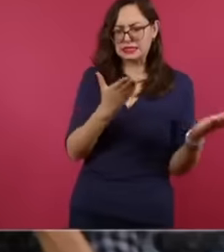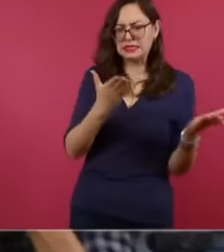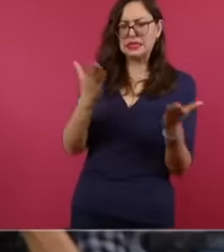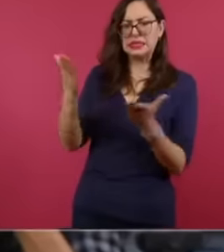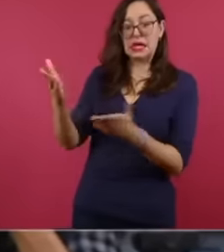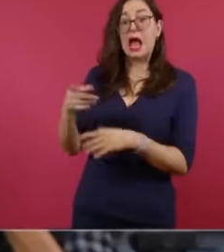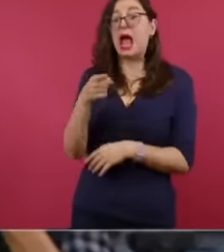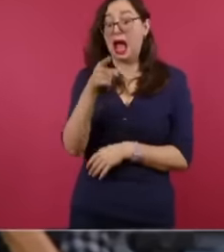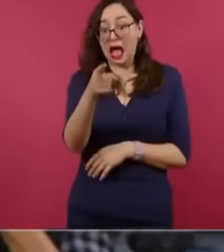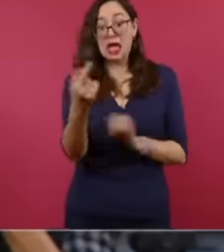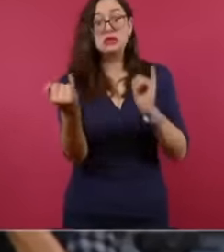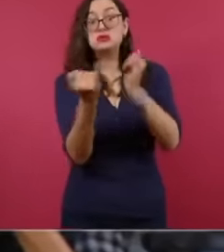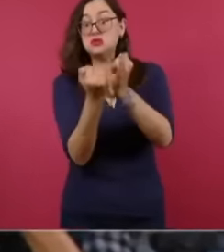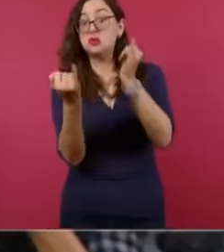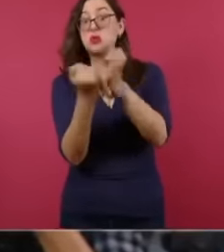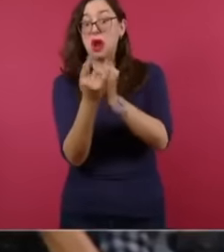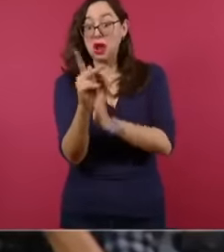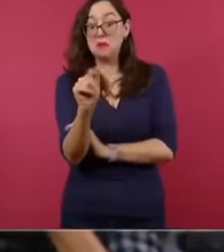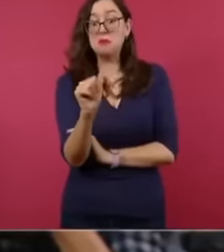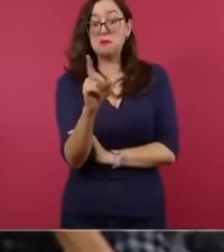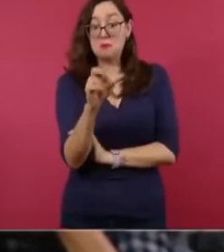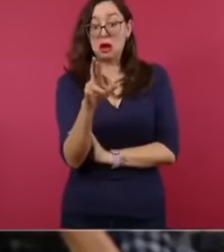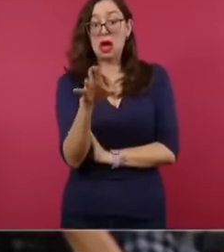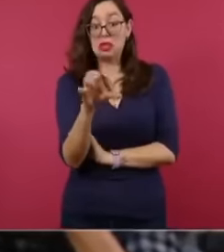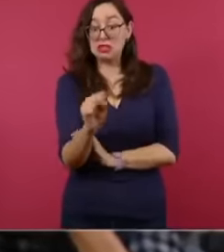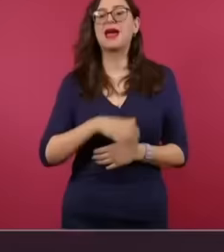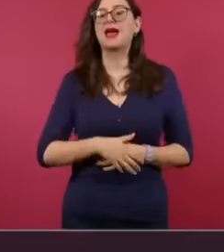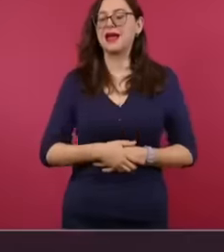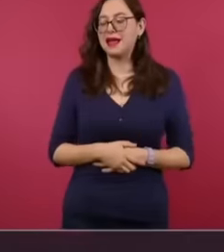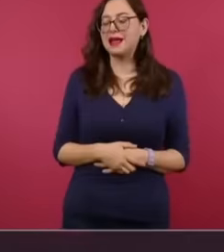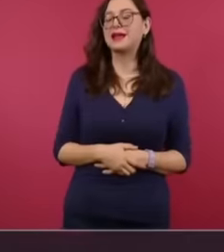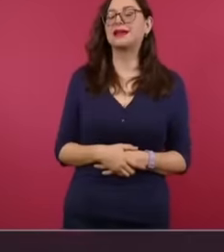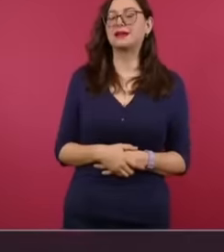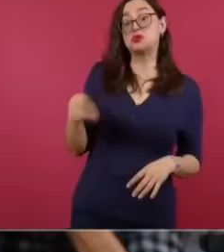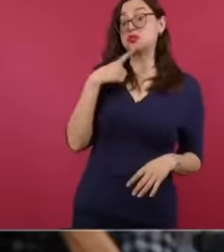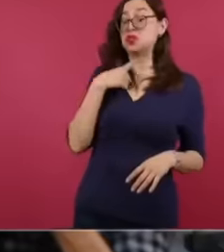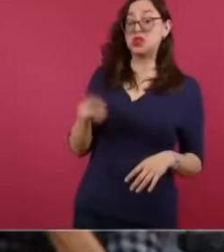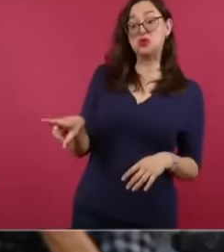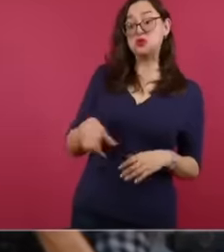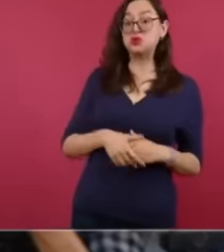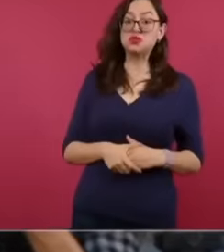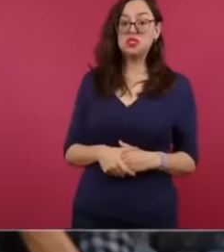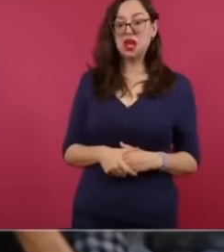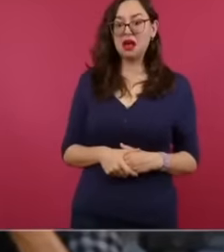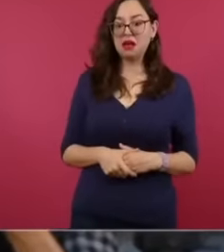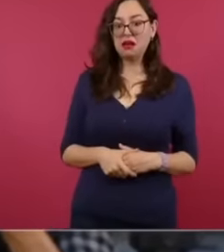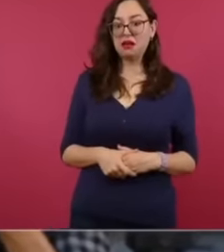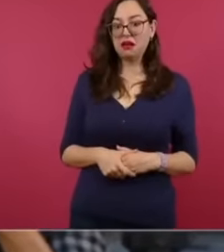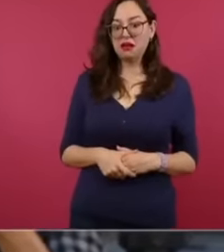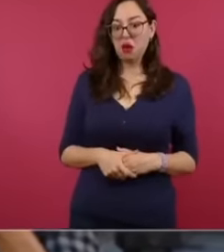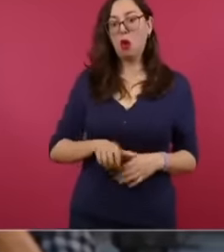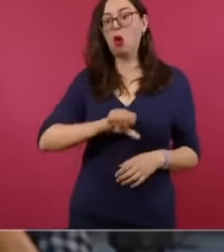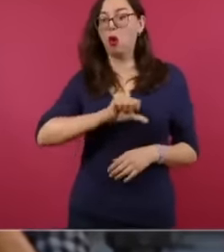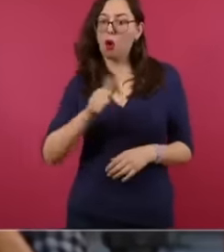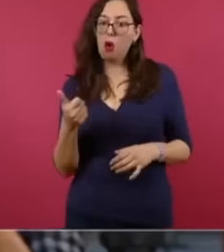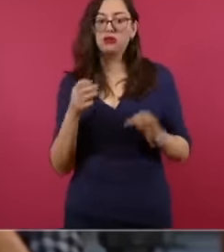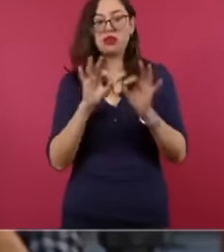de Padres también. Si sabes algo, denuncia. Hay otra frase de los políticos,